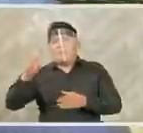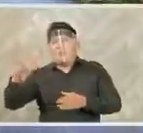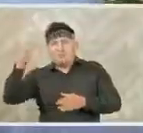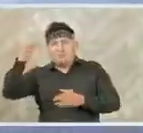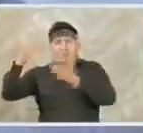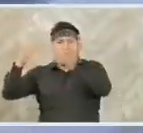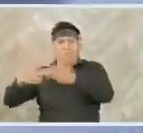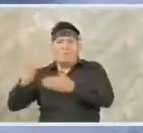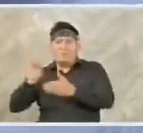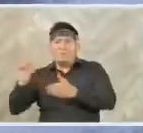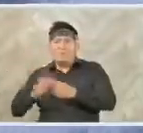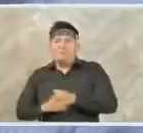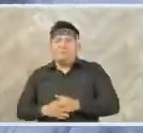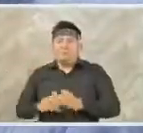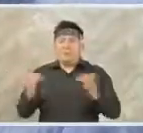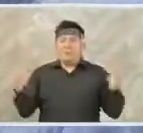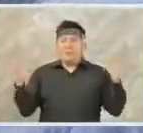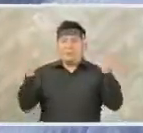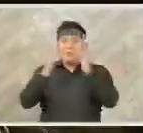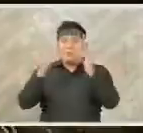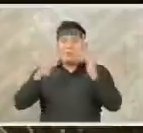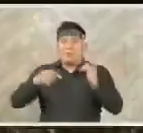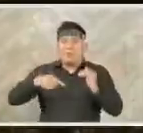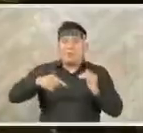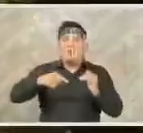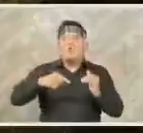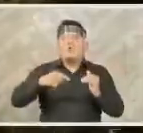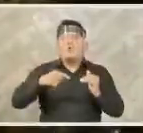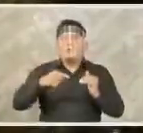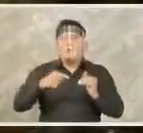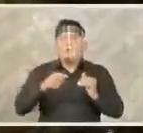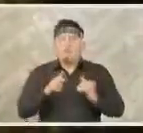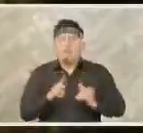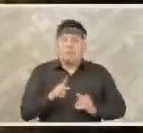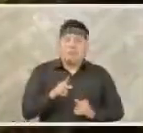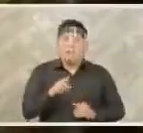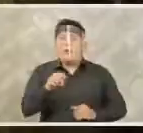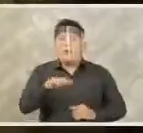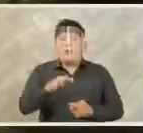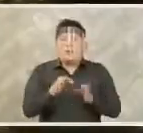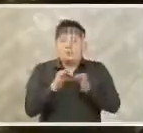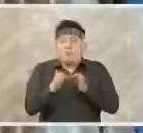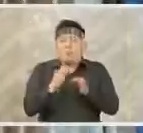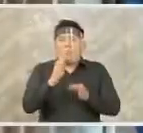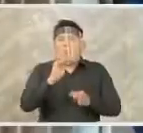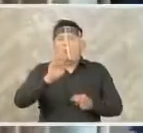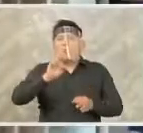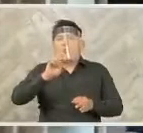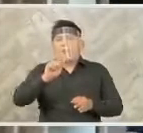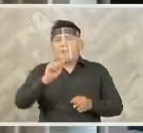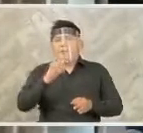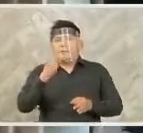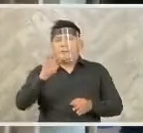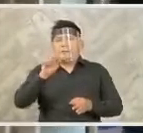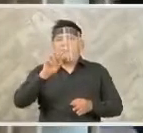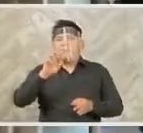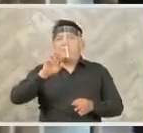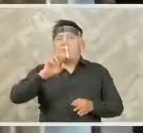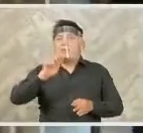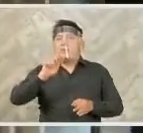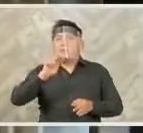la vía al puerto, llegamos primero a Buena Esperanza, el corregimiento más grande de nuestro municipio, donde está, por ejemplo, el distrito de riego de